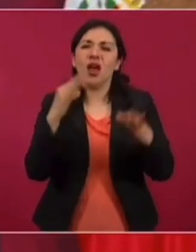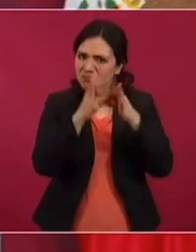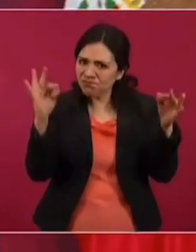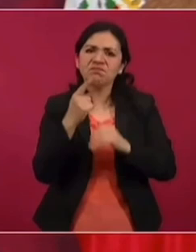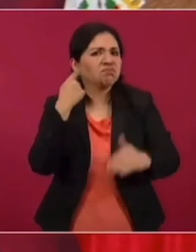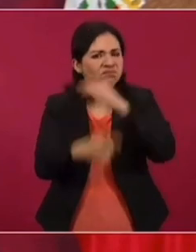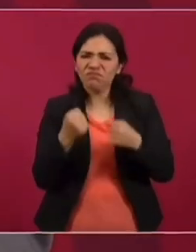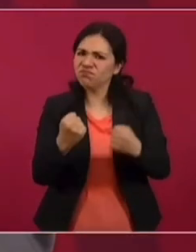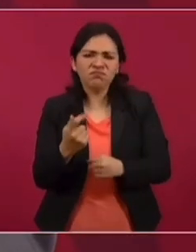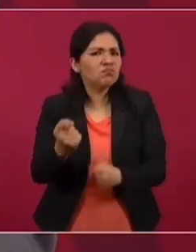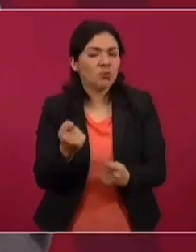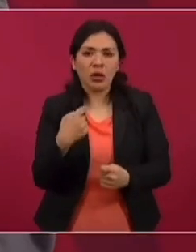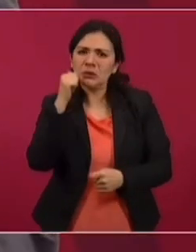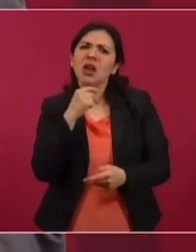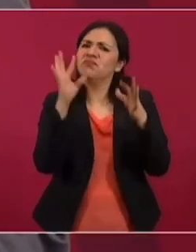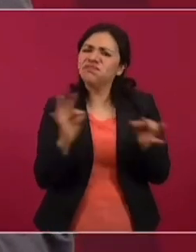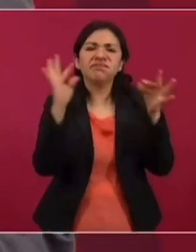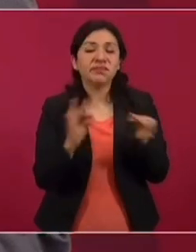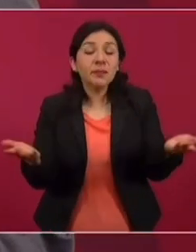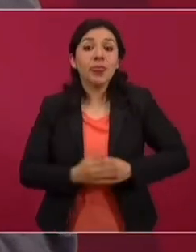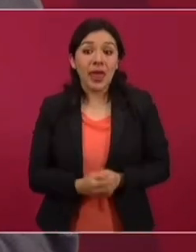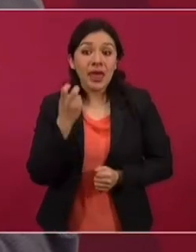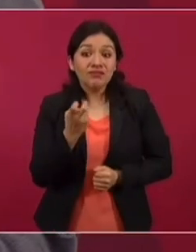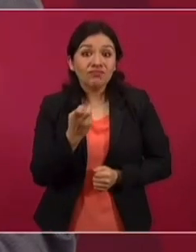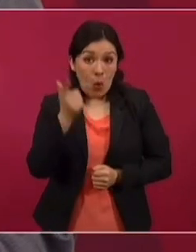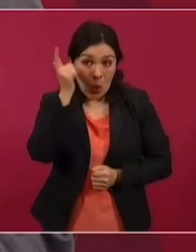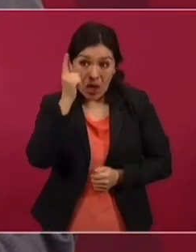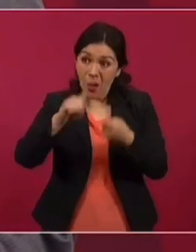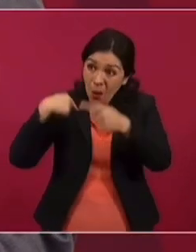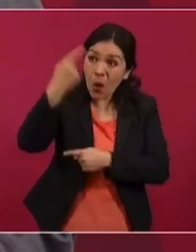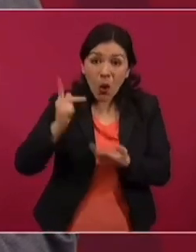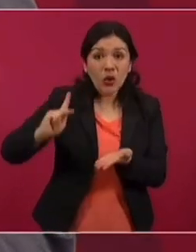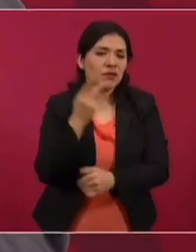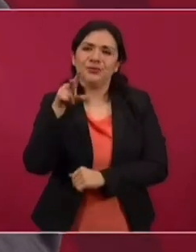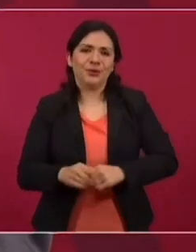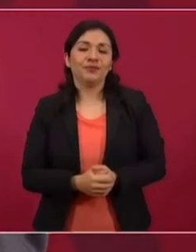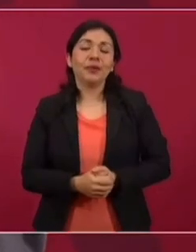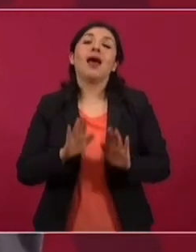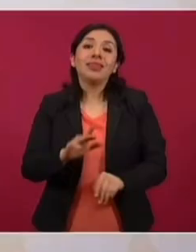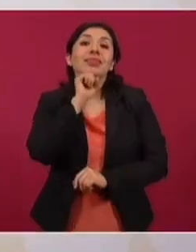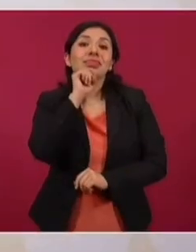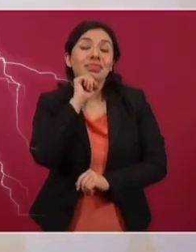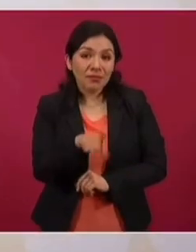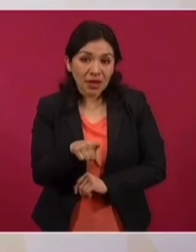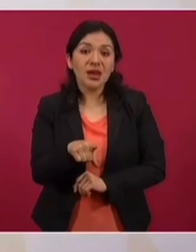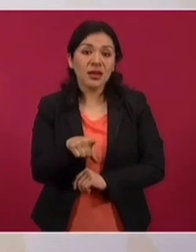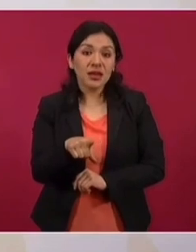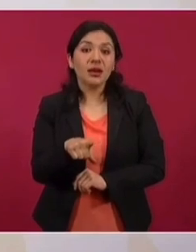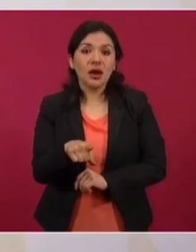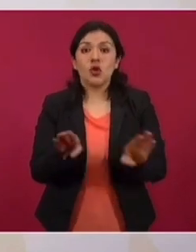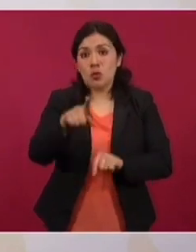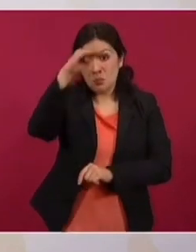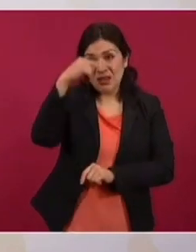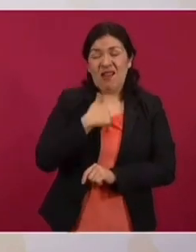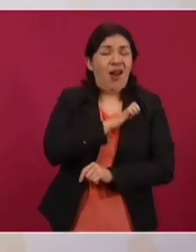denunciaba. Entonces, ojalá y no se vuelvan a repetir estos casos. Y también, y no es